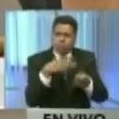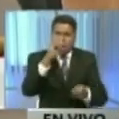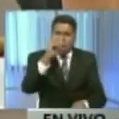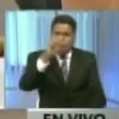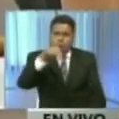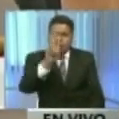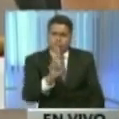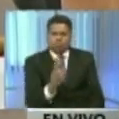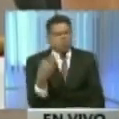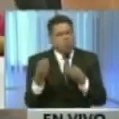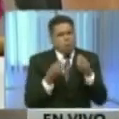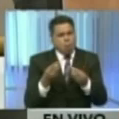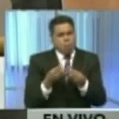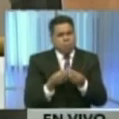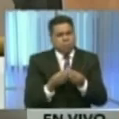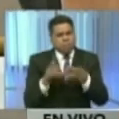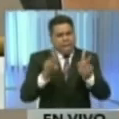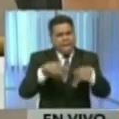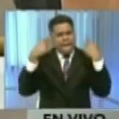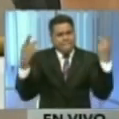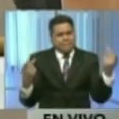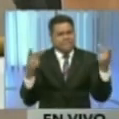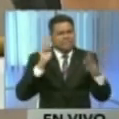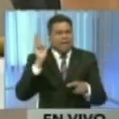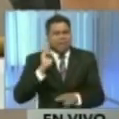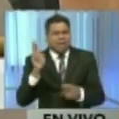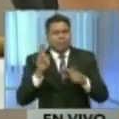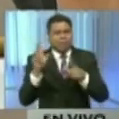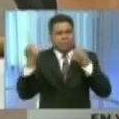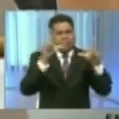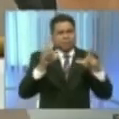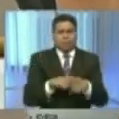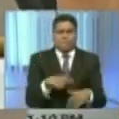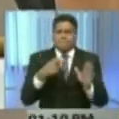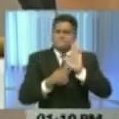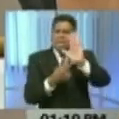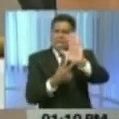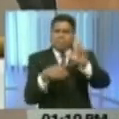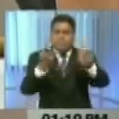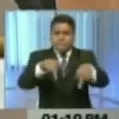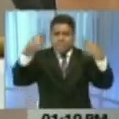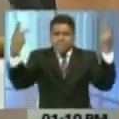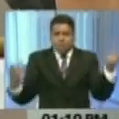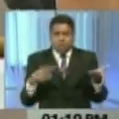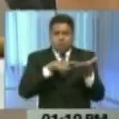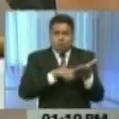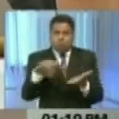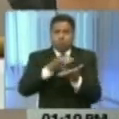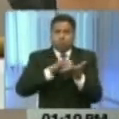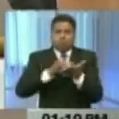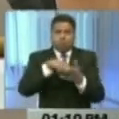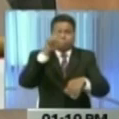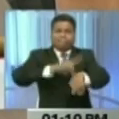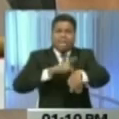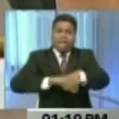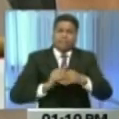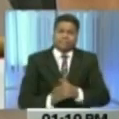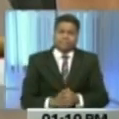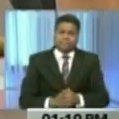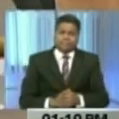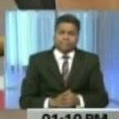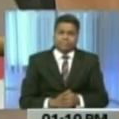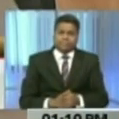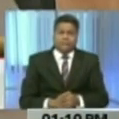estas corporaciones de la comunicación? Ahí está, una de las portadas del New York Times para la época. Así como hoy le dedican a Venezuela,